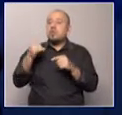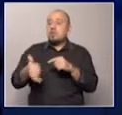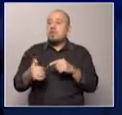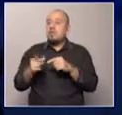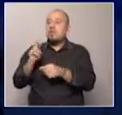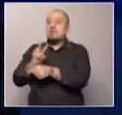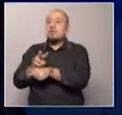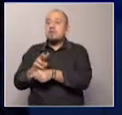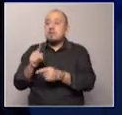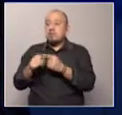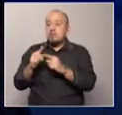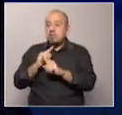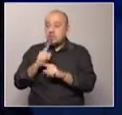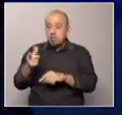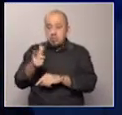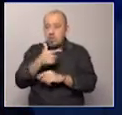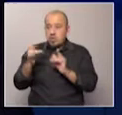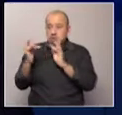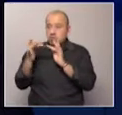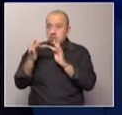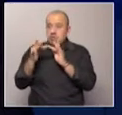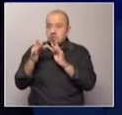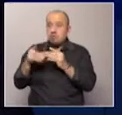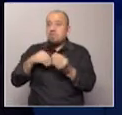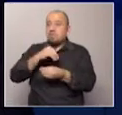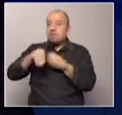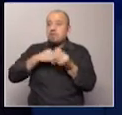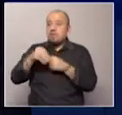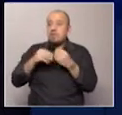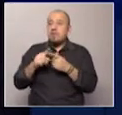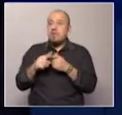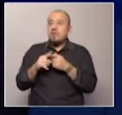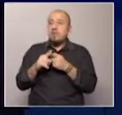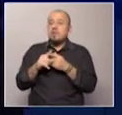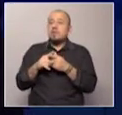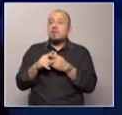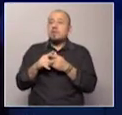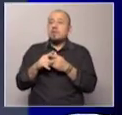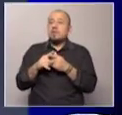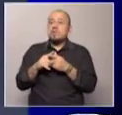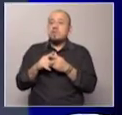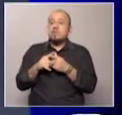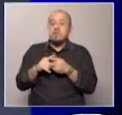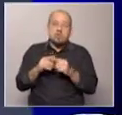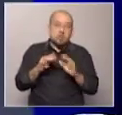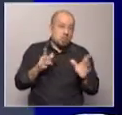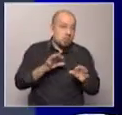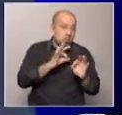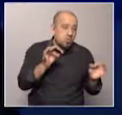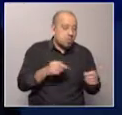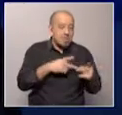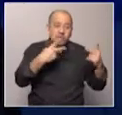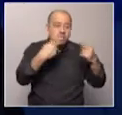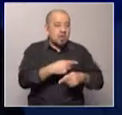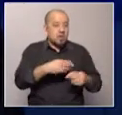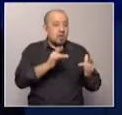no tienen contacto con un familiar un allegado a dónde se puede vincular después bueno no tienen familia son las redes están cortadas la